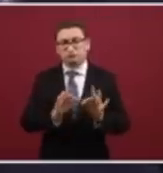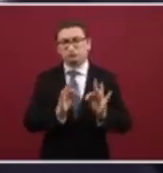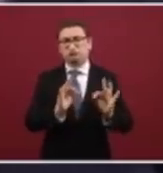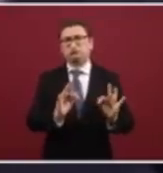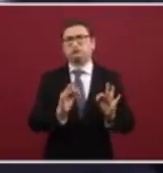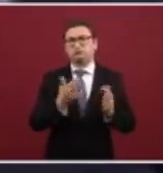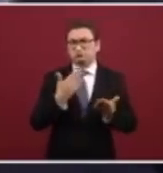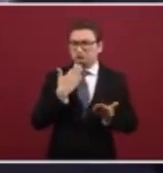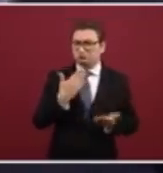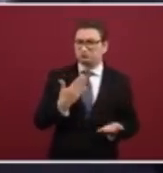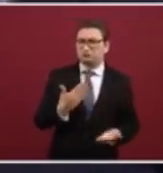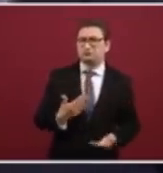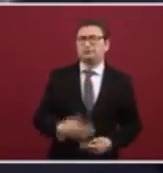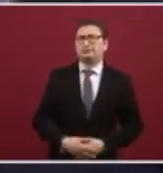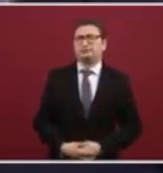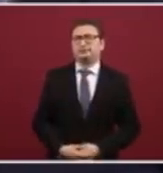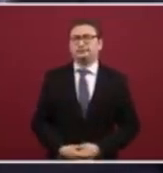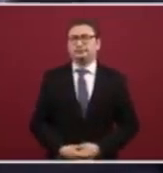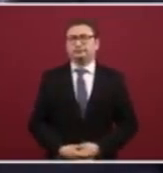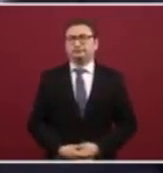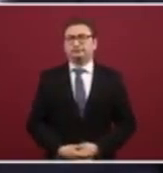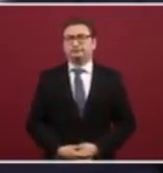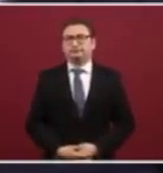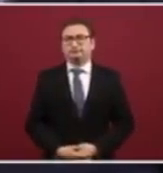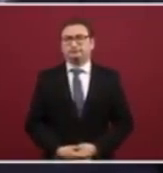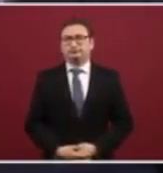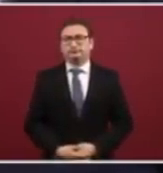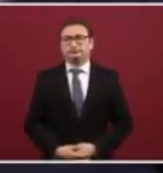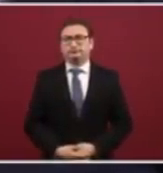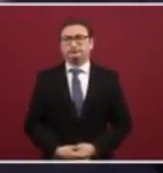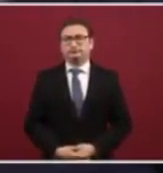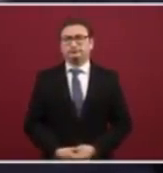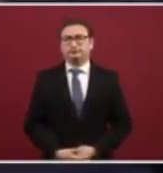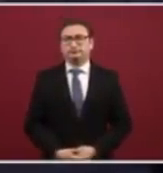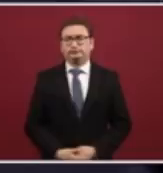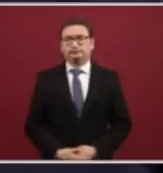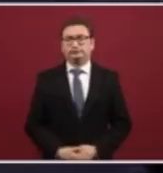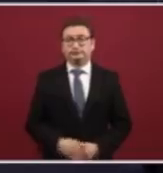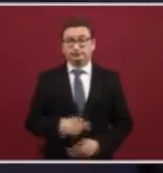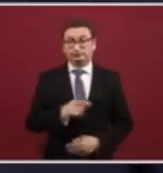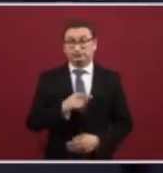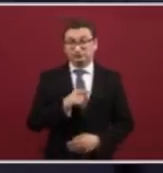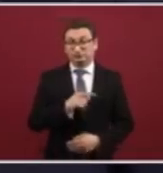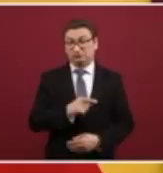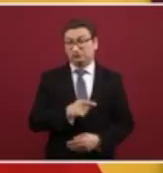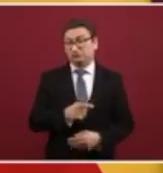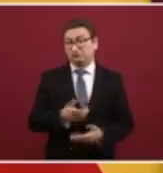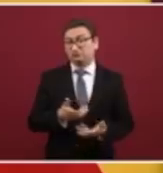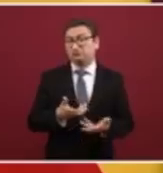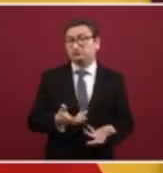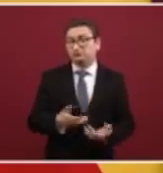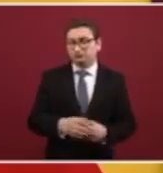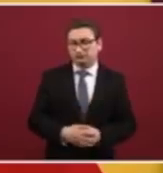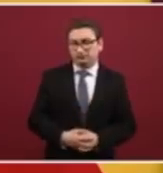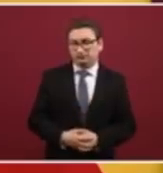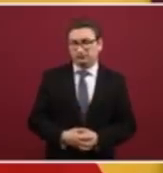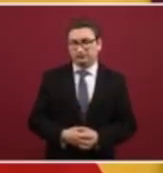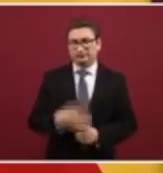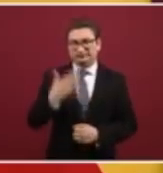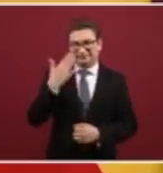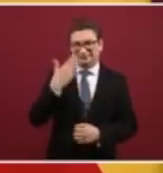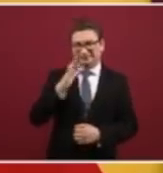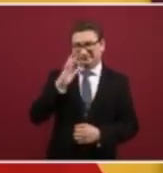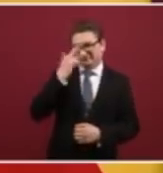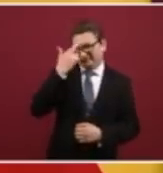es el qué con suma lleva a la práctica los anhelos de la revolución